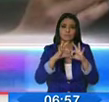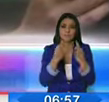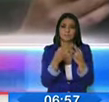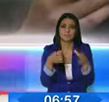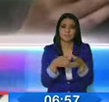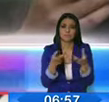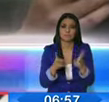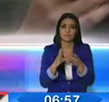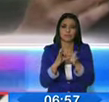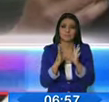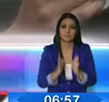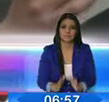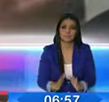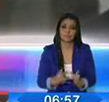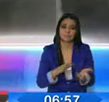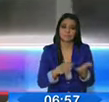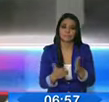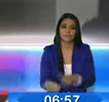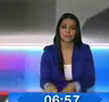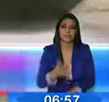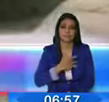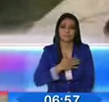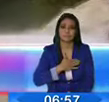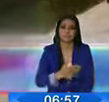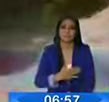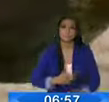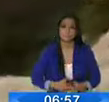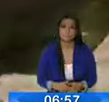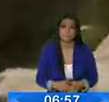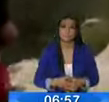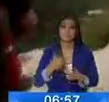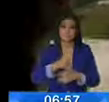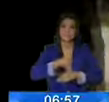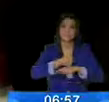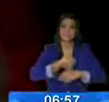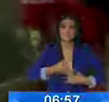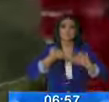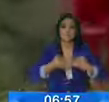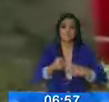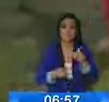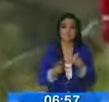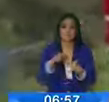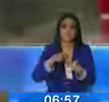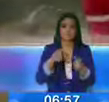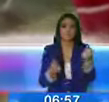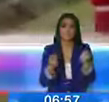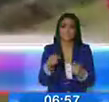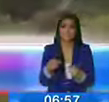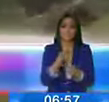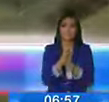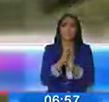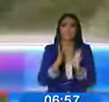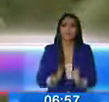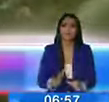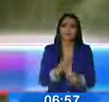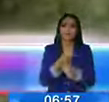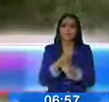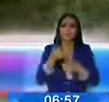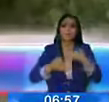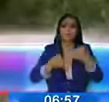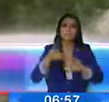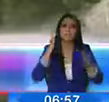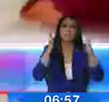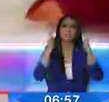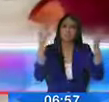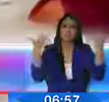compañeros judiciales que han tenido la vida en este lamentable accidente las autoridades confirmaron que los viajeros eran funcionarios del consejo de la judicatura de papá